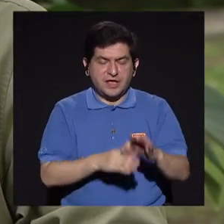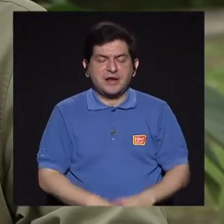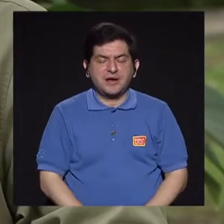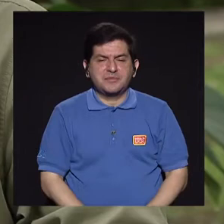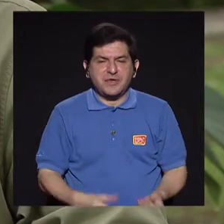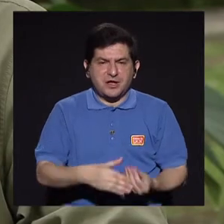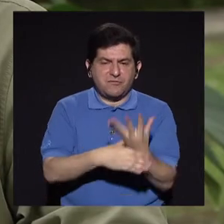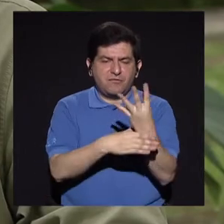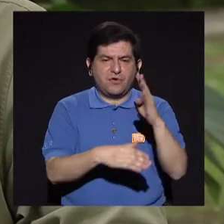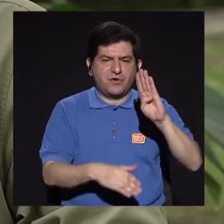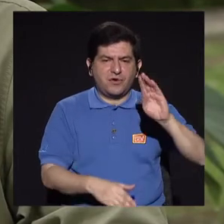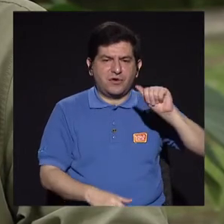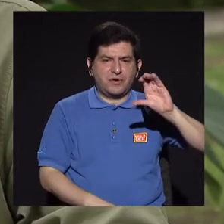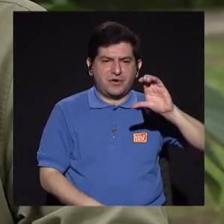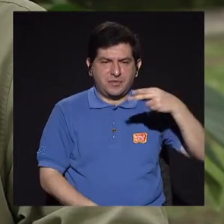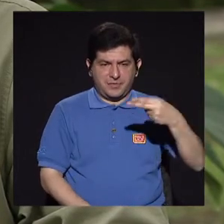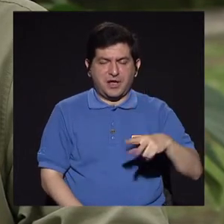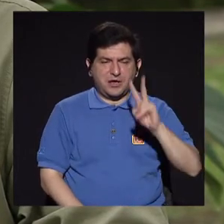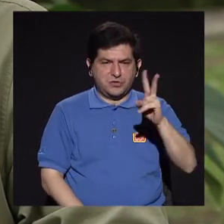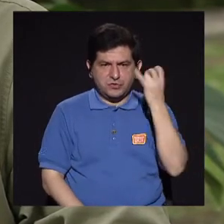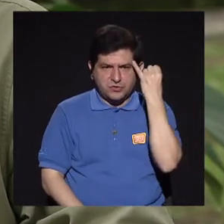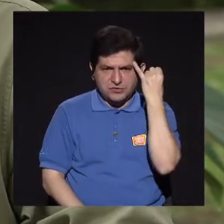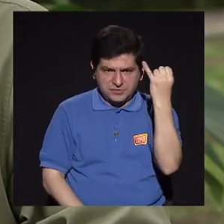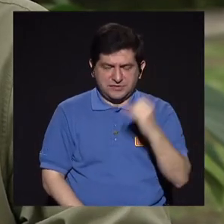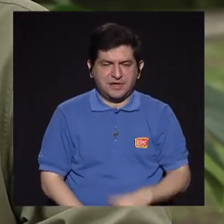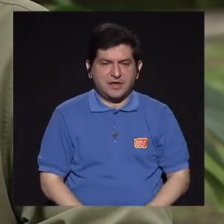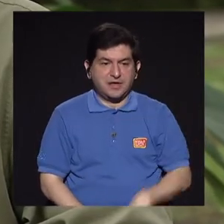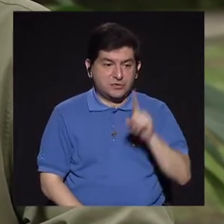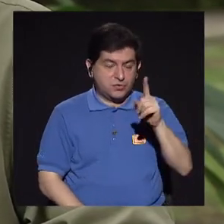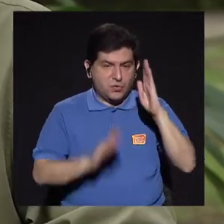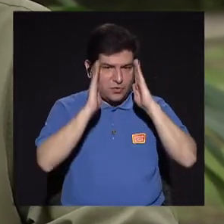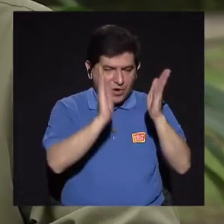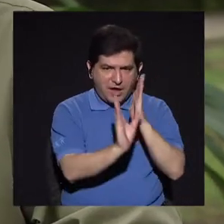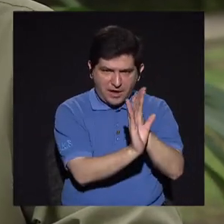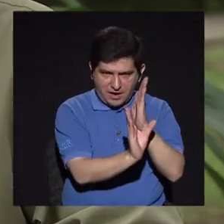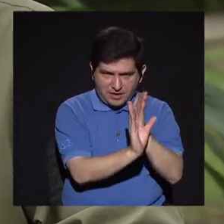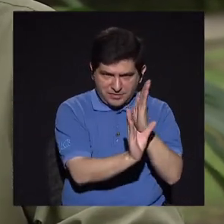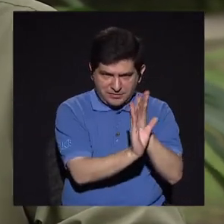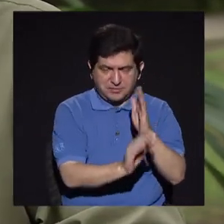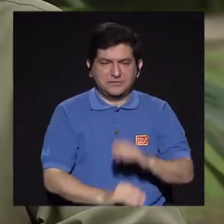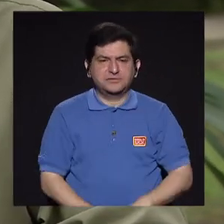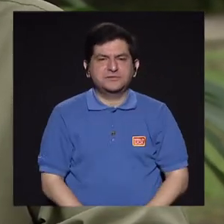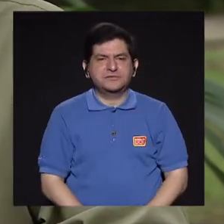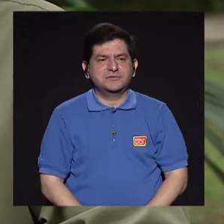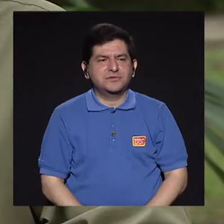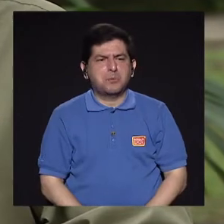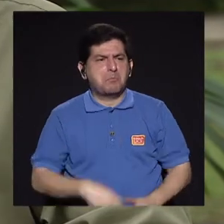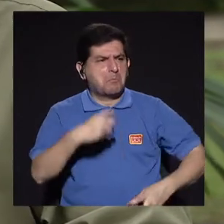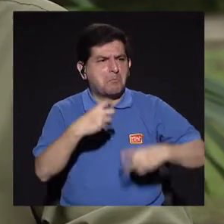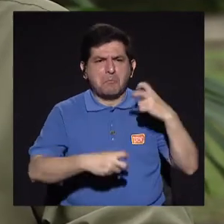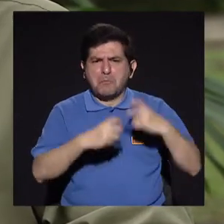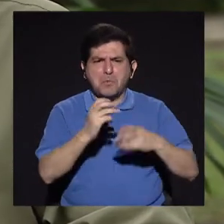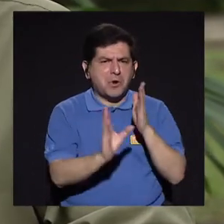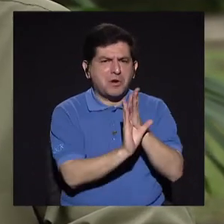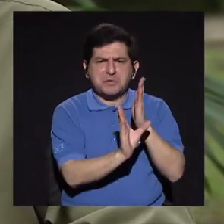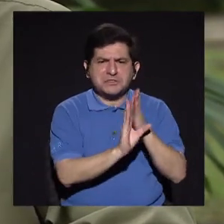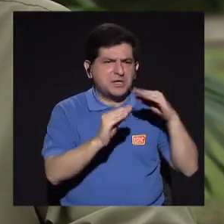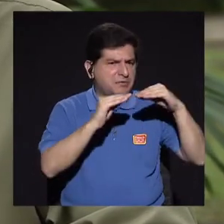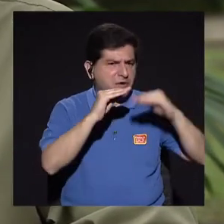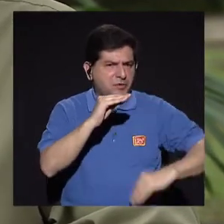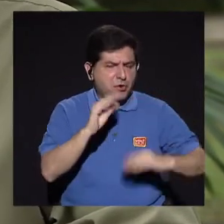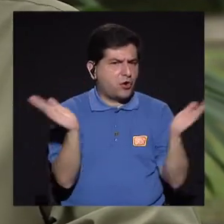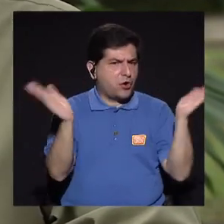tiene dos vertientes, o sea, nosotros hemos trabajado la vertiente de la atención psicológica, existen lo que se llaman, no hay problemas psicológicos